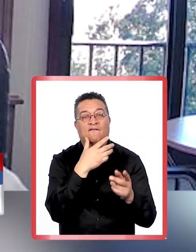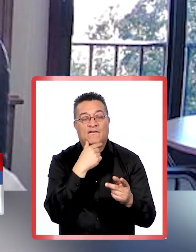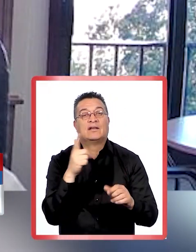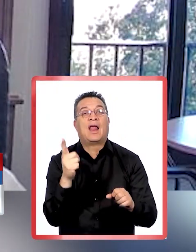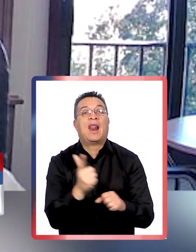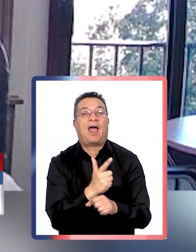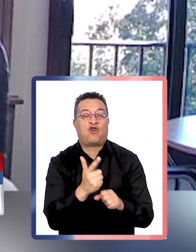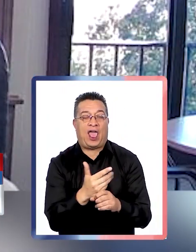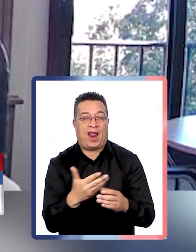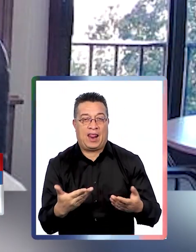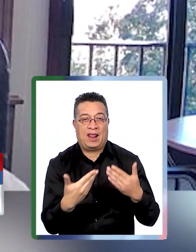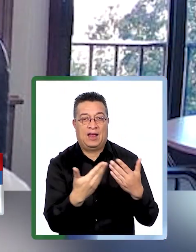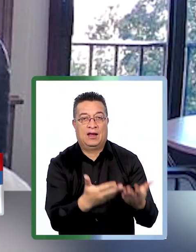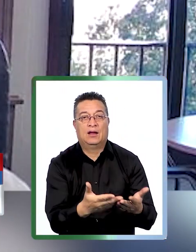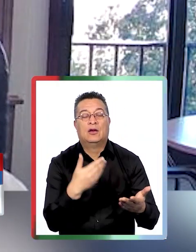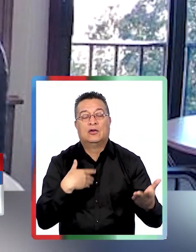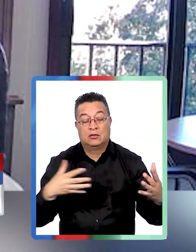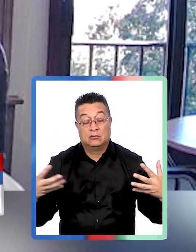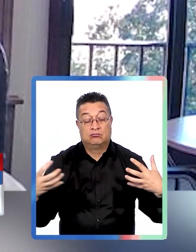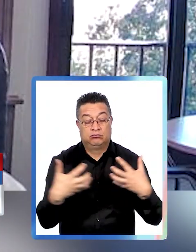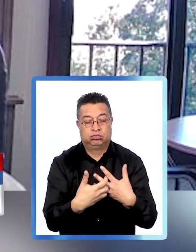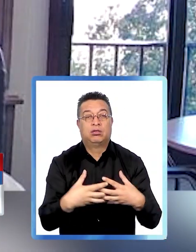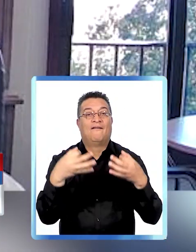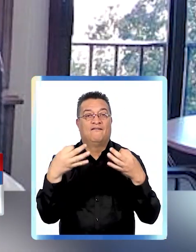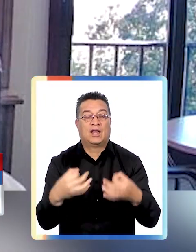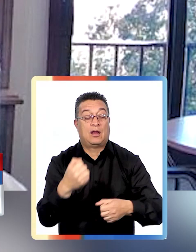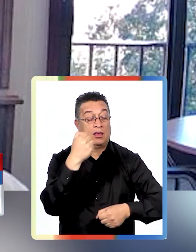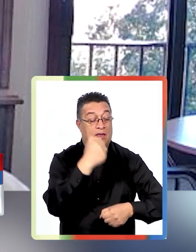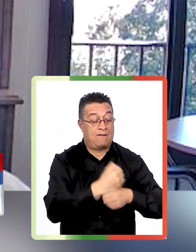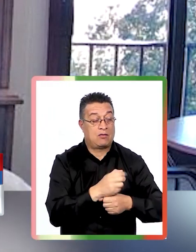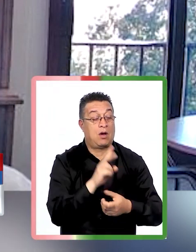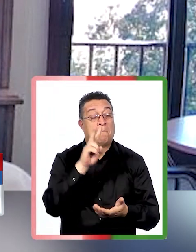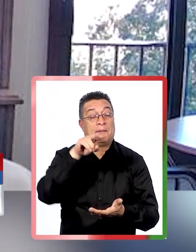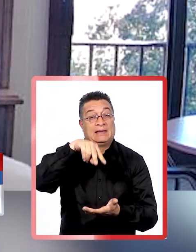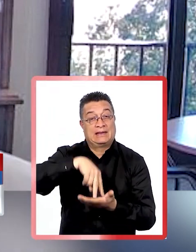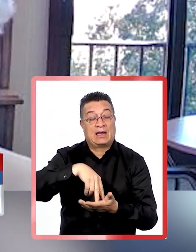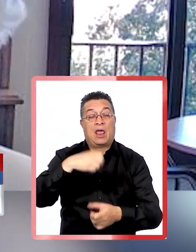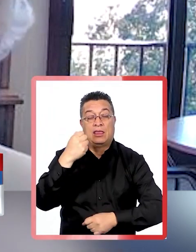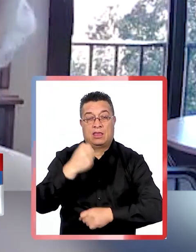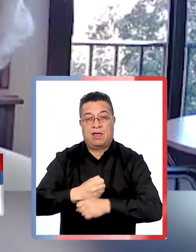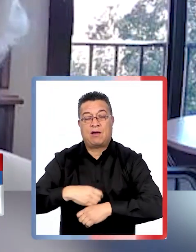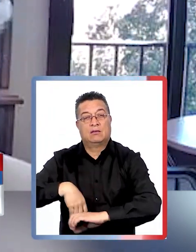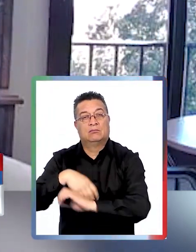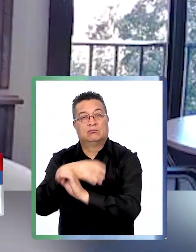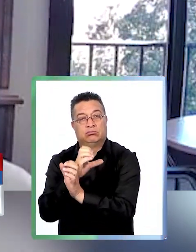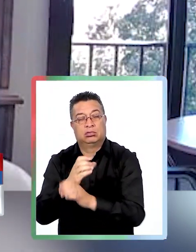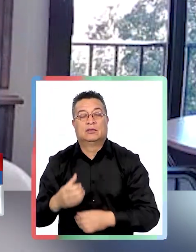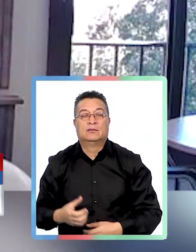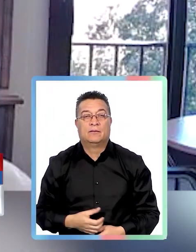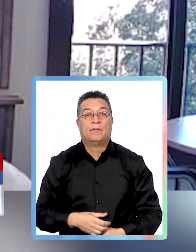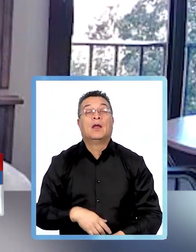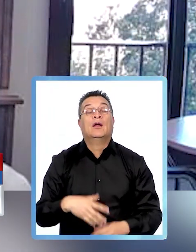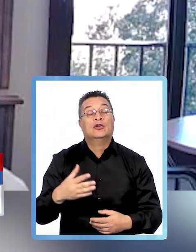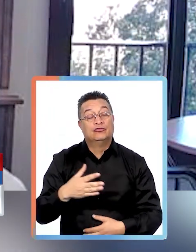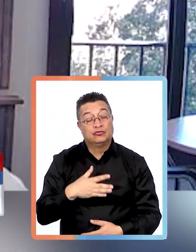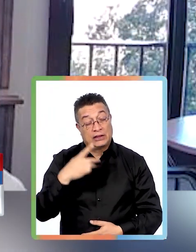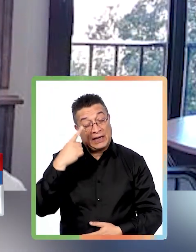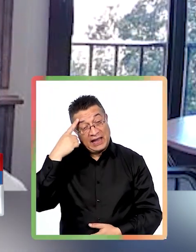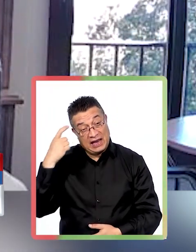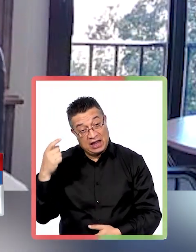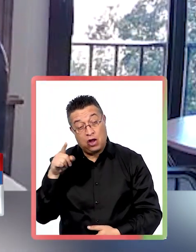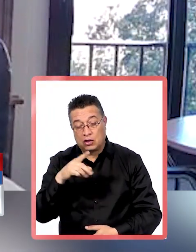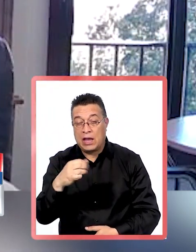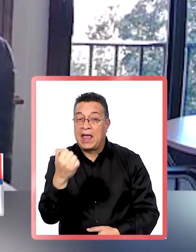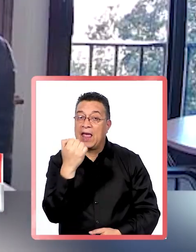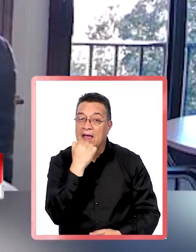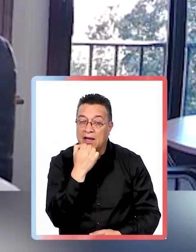Facilidades laborales en términos de combinar adecuadamente trabajo presencial con trabajo online. Creo que